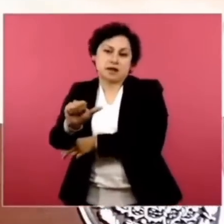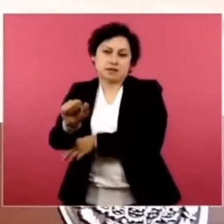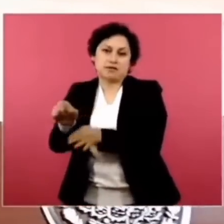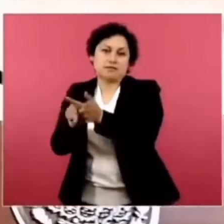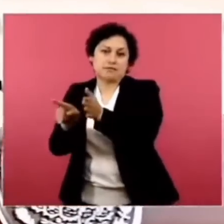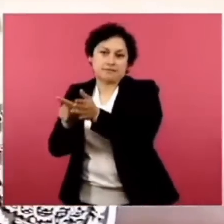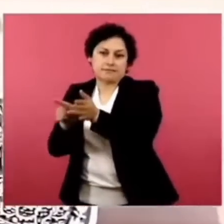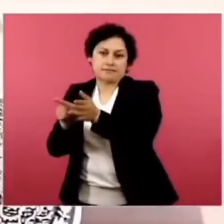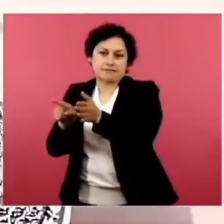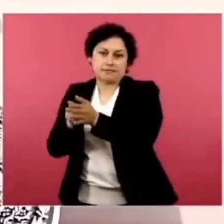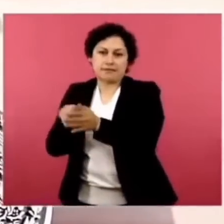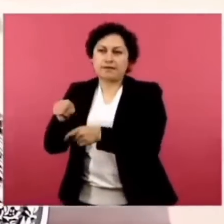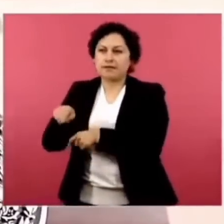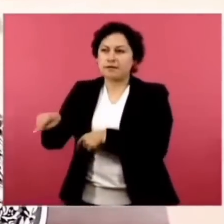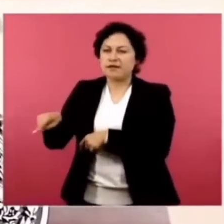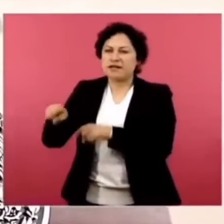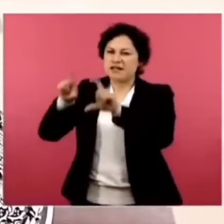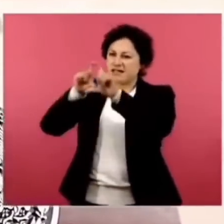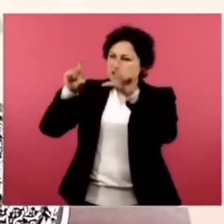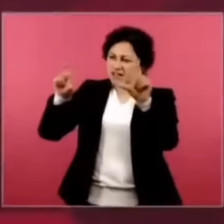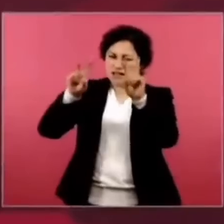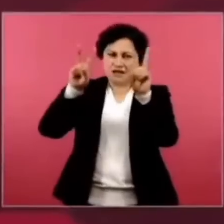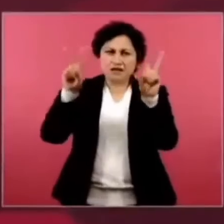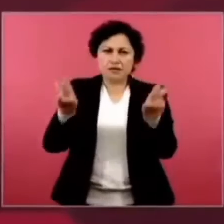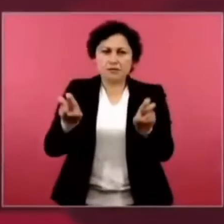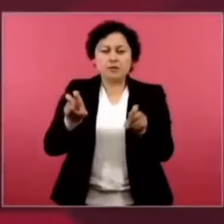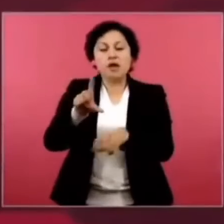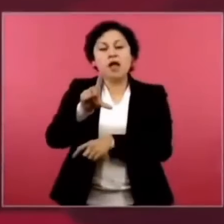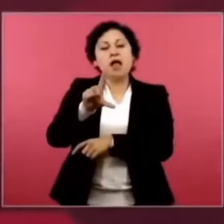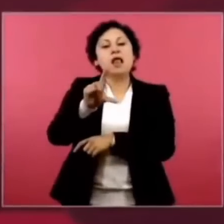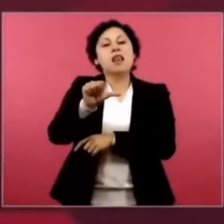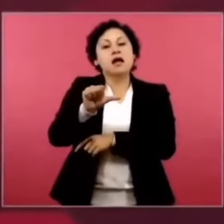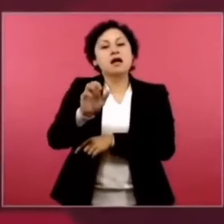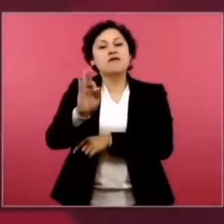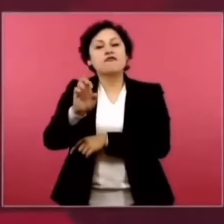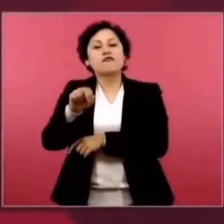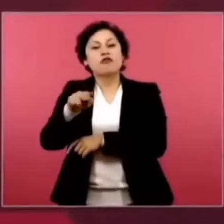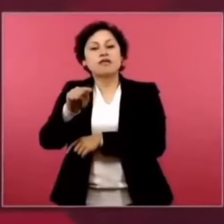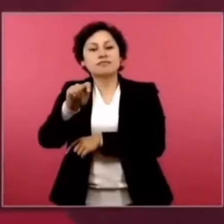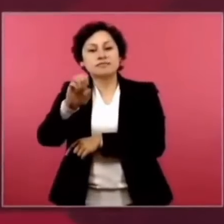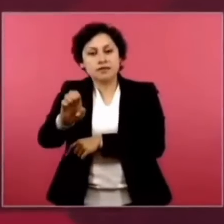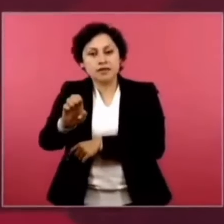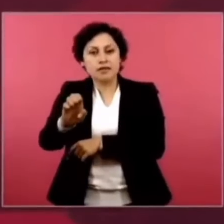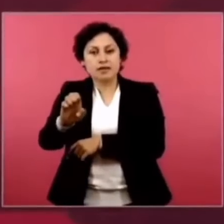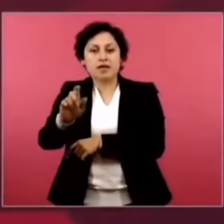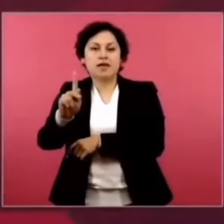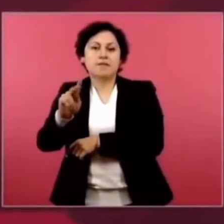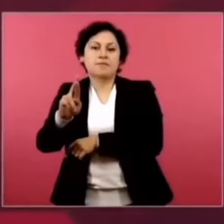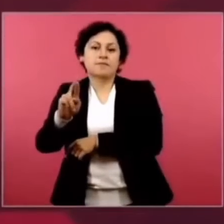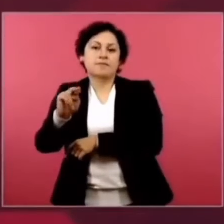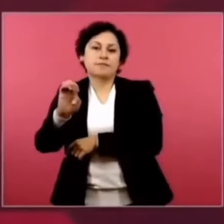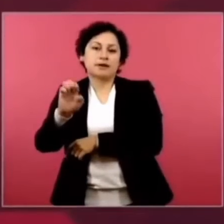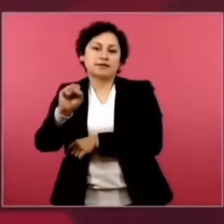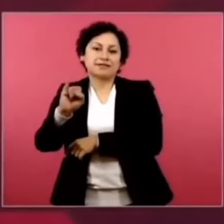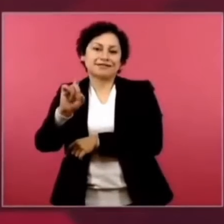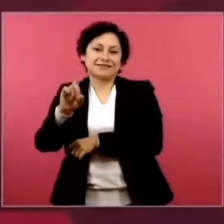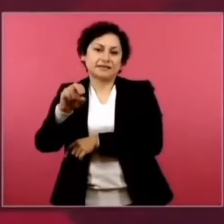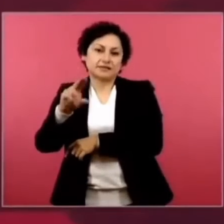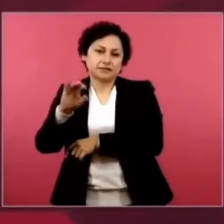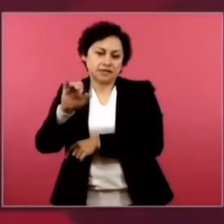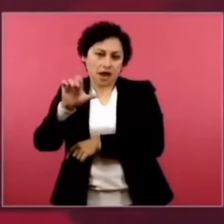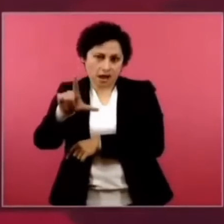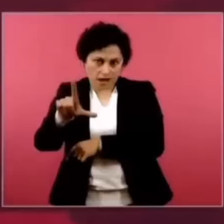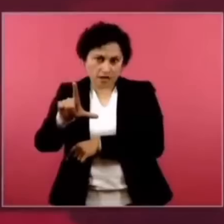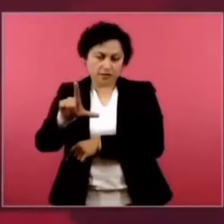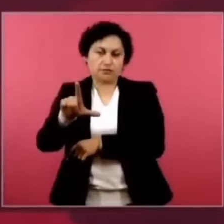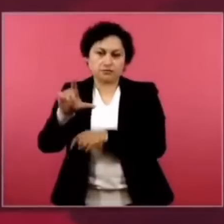La Fuente Presidencial. Y también, si iban a un viaje al extranjero, un